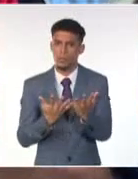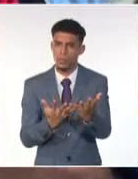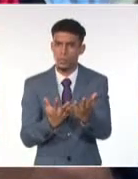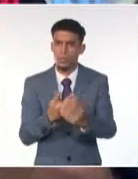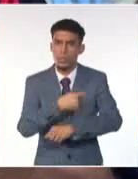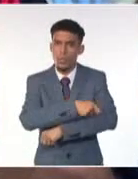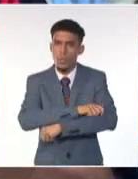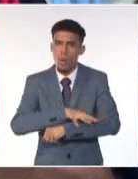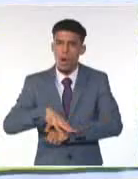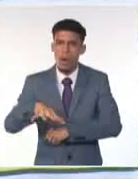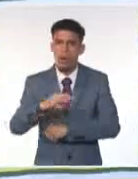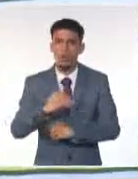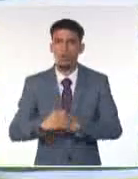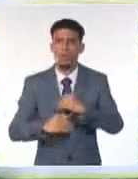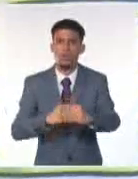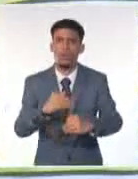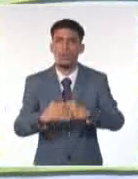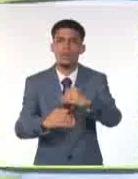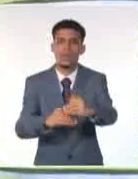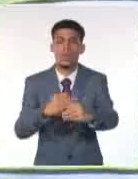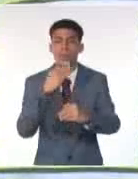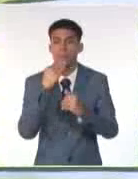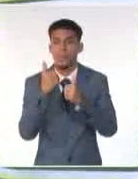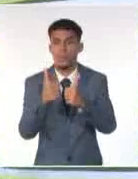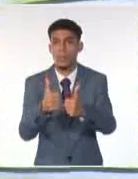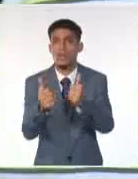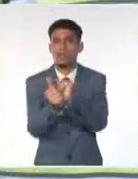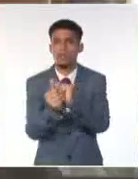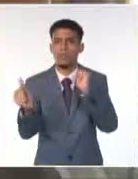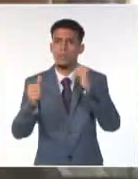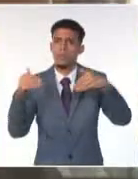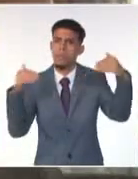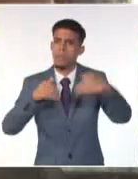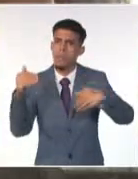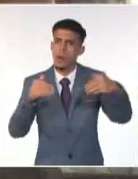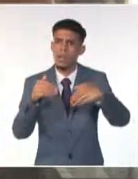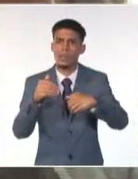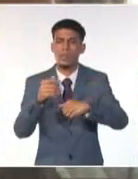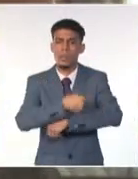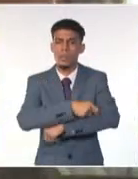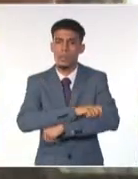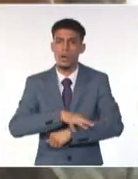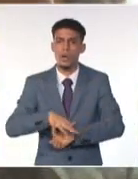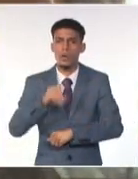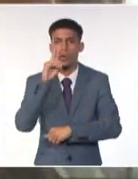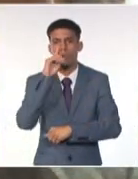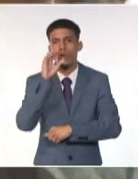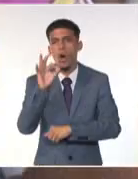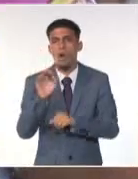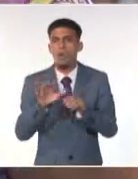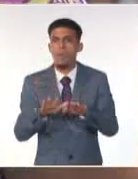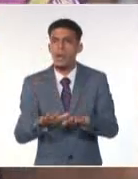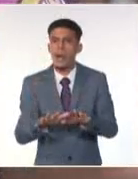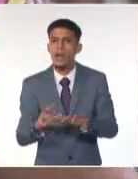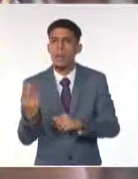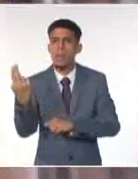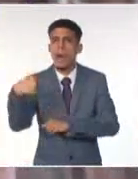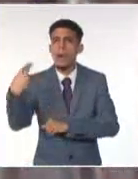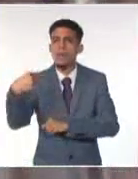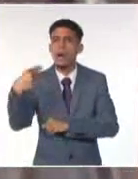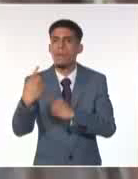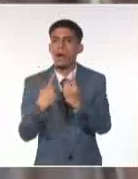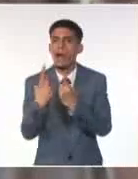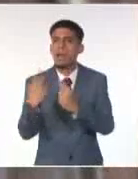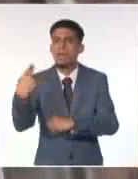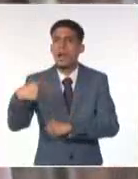de este proceso ejercicio democrático de participación ciudadana, no en espera de fórmulas mágicas para problemas